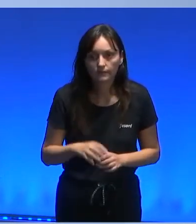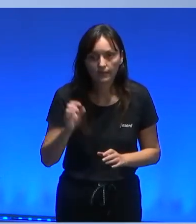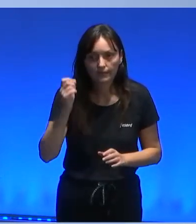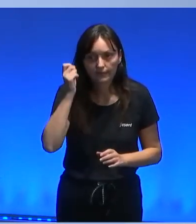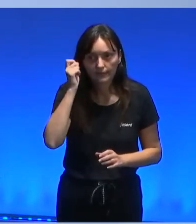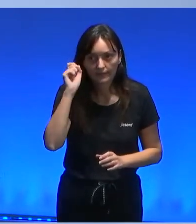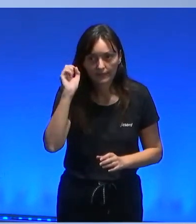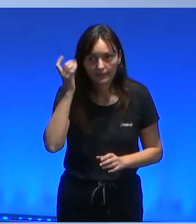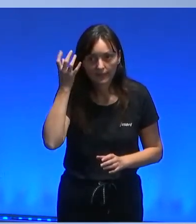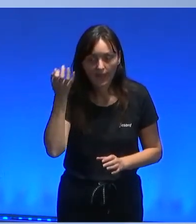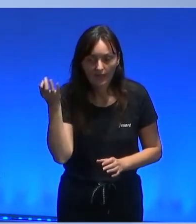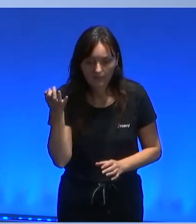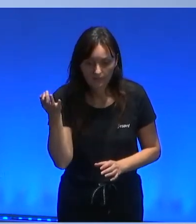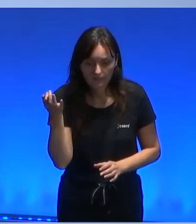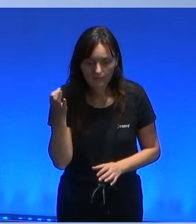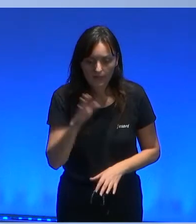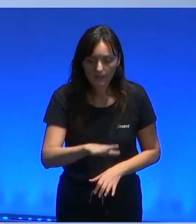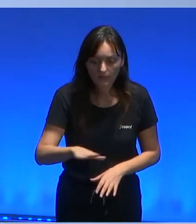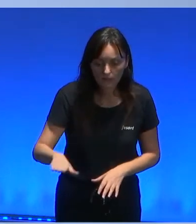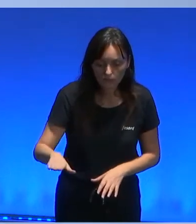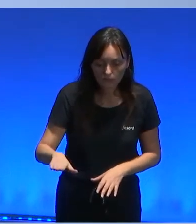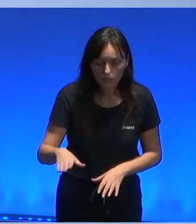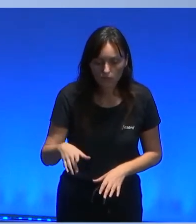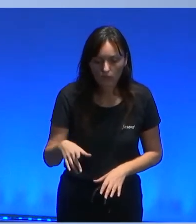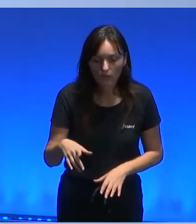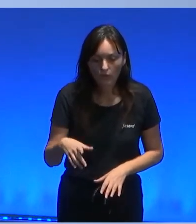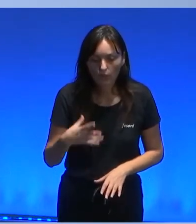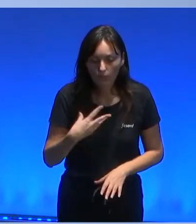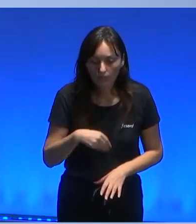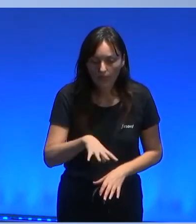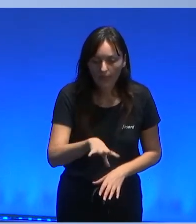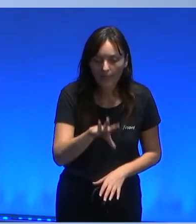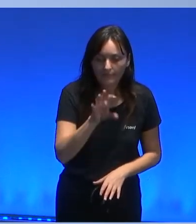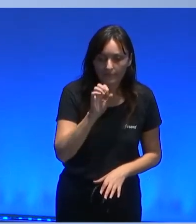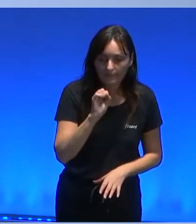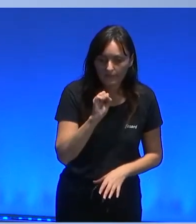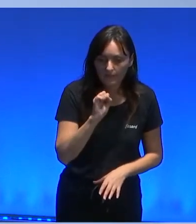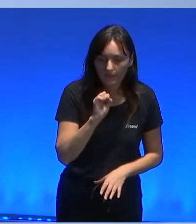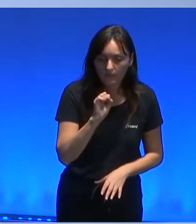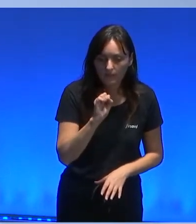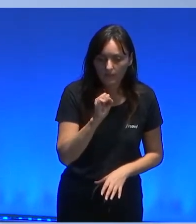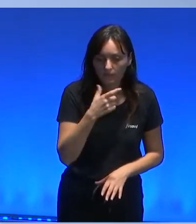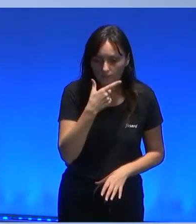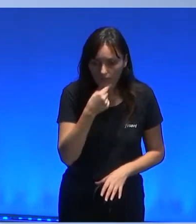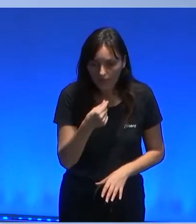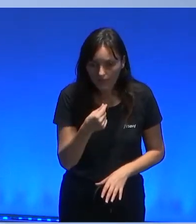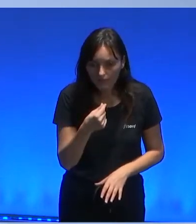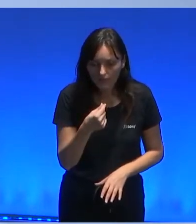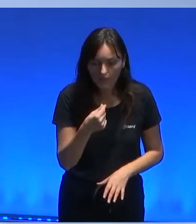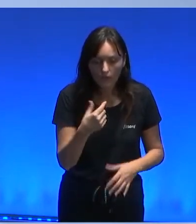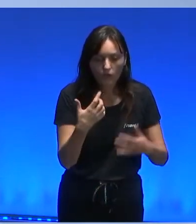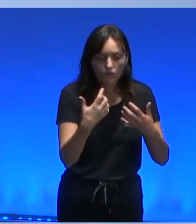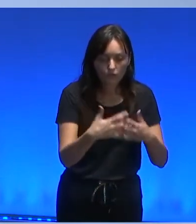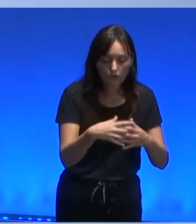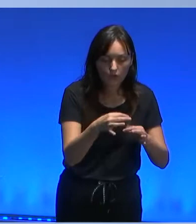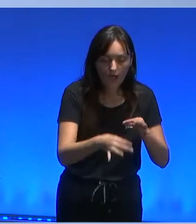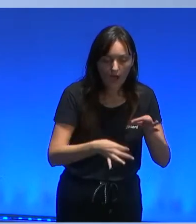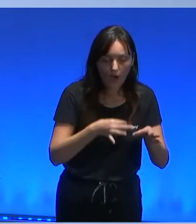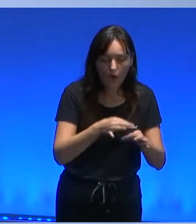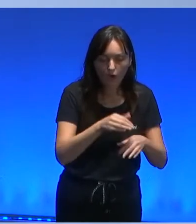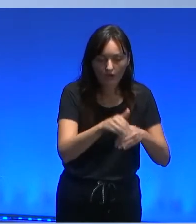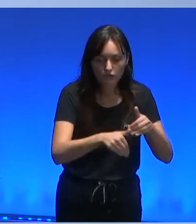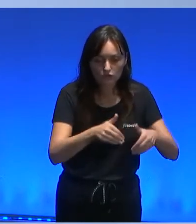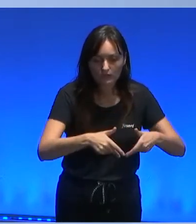que para que los niños comprendieran cómo funcionan los órganos democráticos